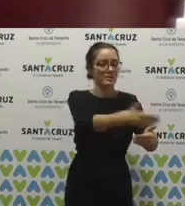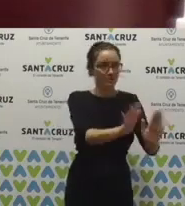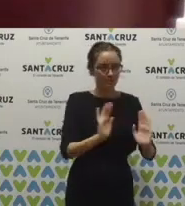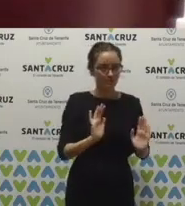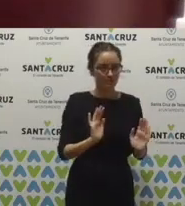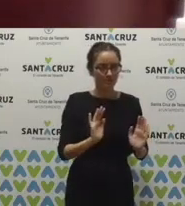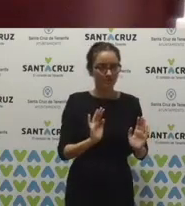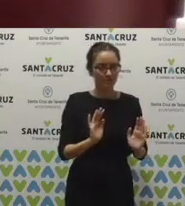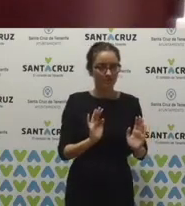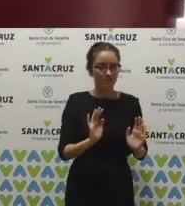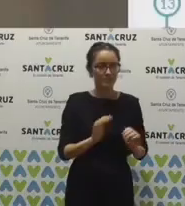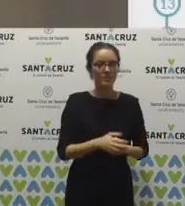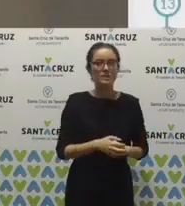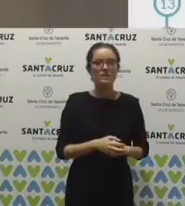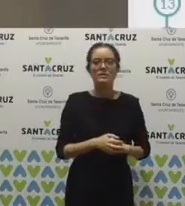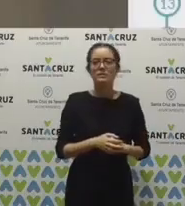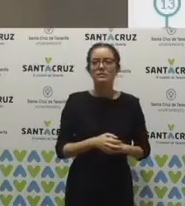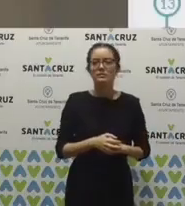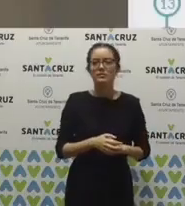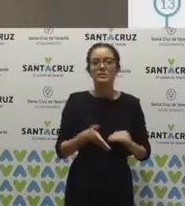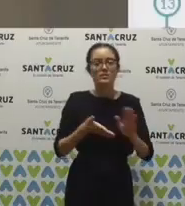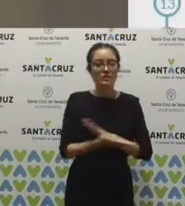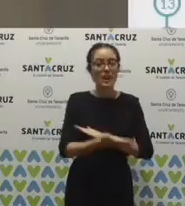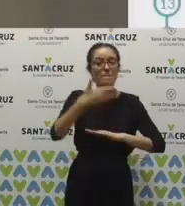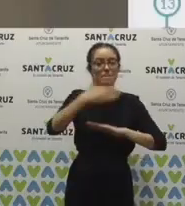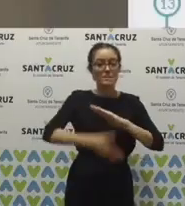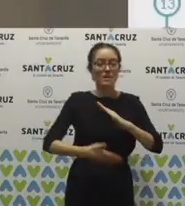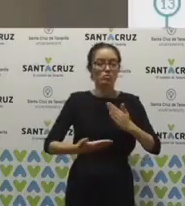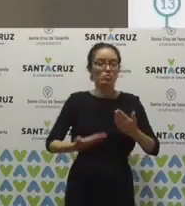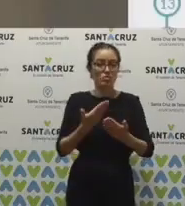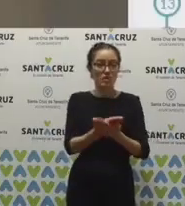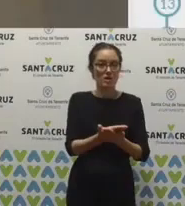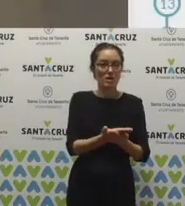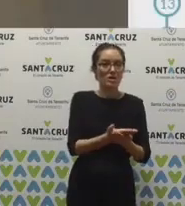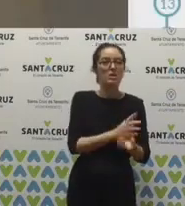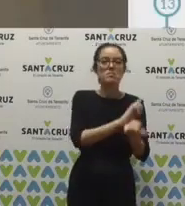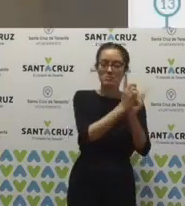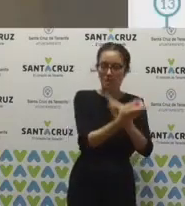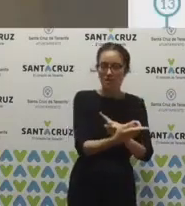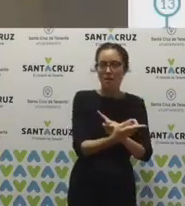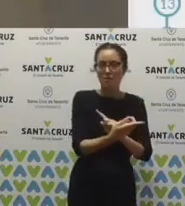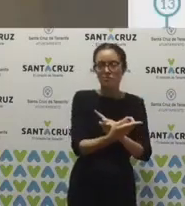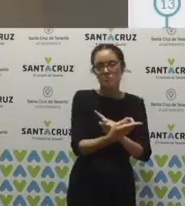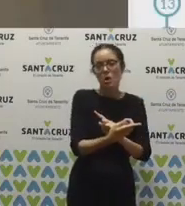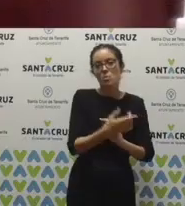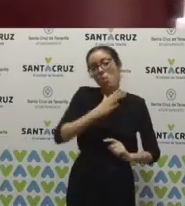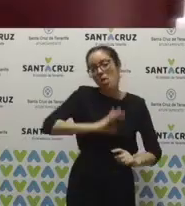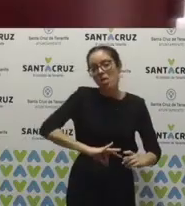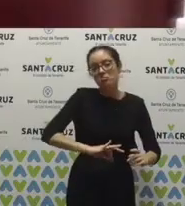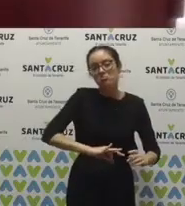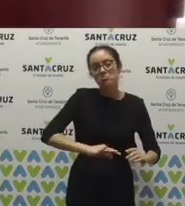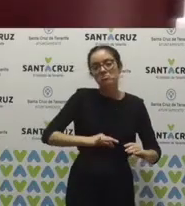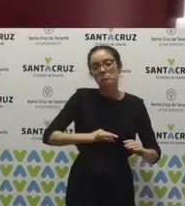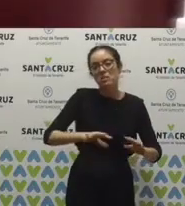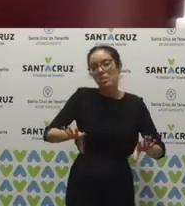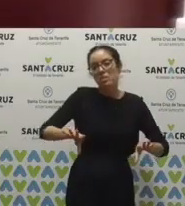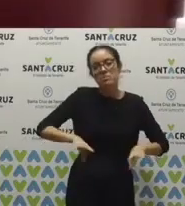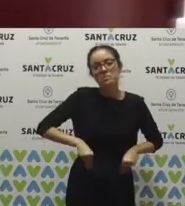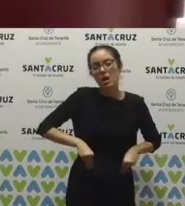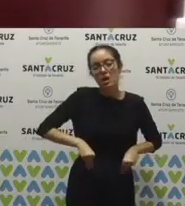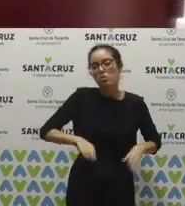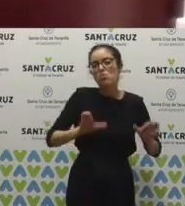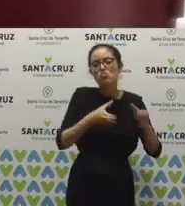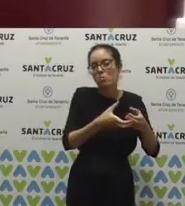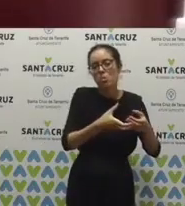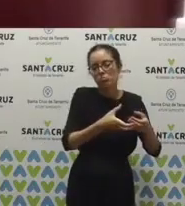podría tener la hay un plazo de enmienda y las enmiendas pueden ser aceptadas normalmente con por cualquier grupo sin